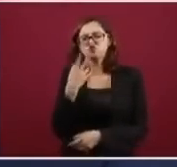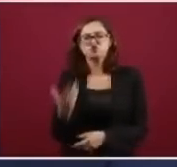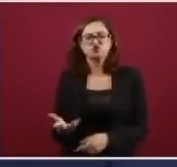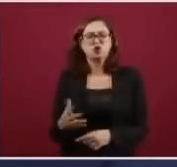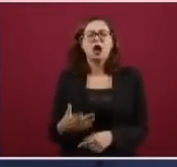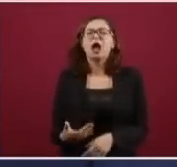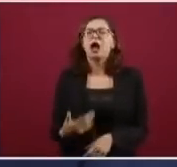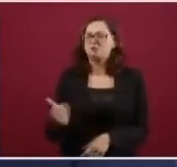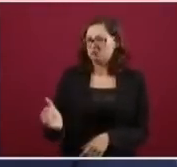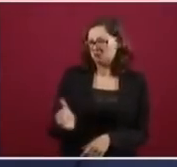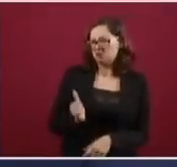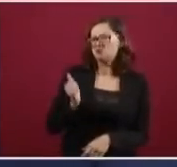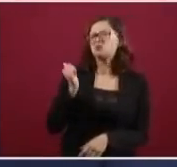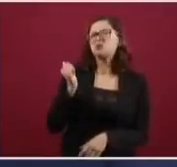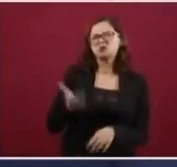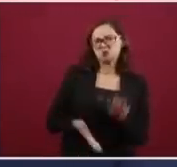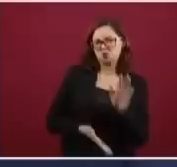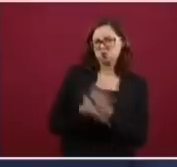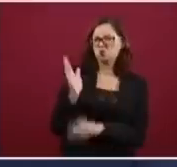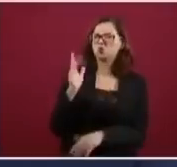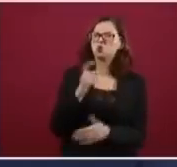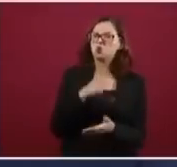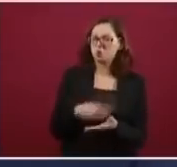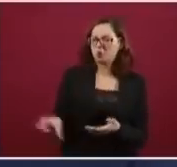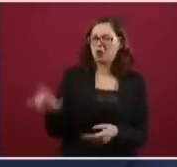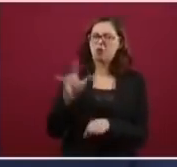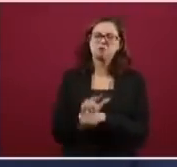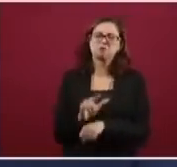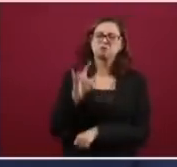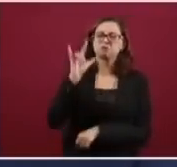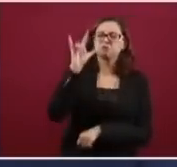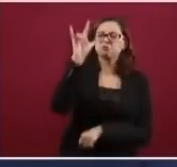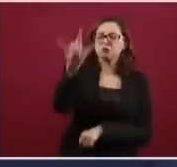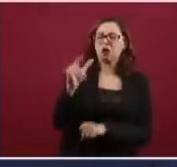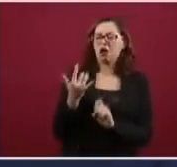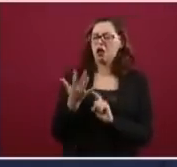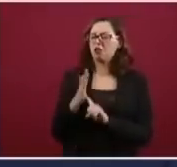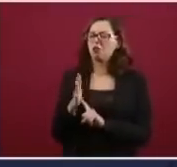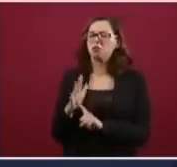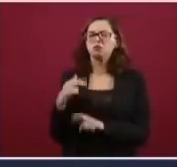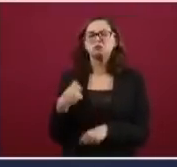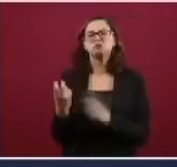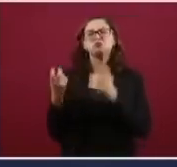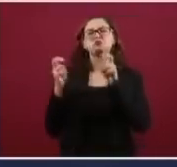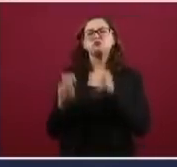compras y los helicópteros hasta para ir a jugar golf